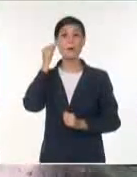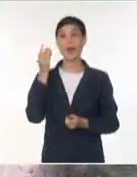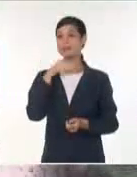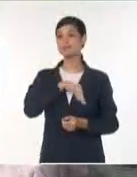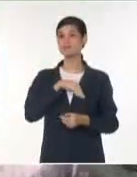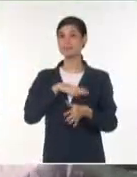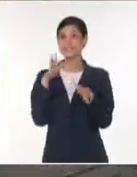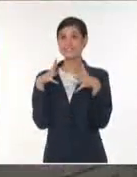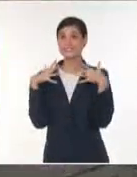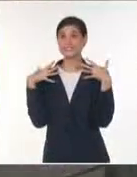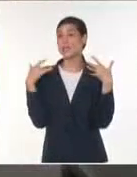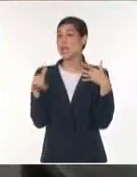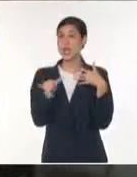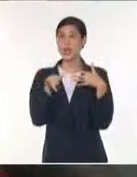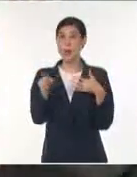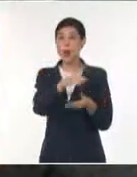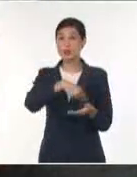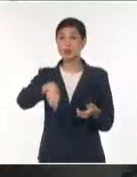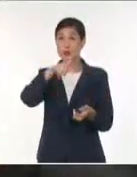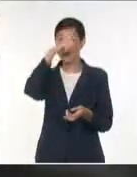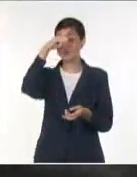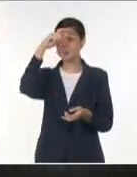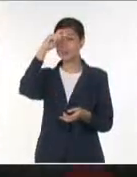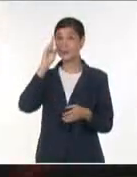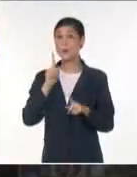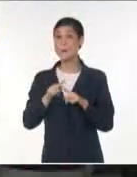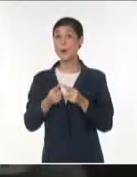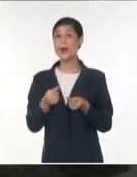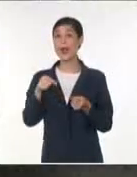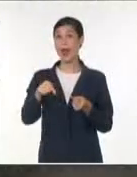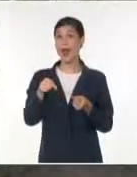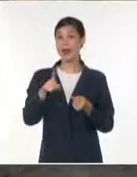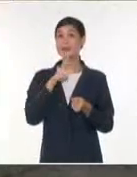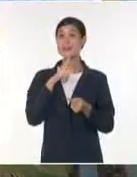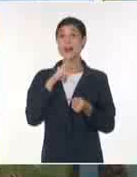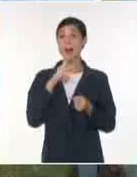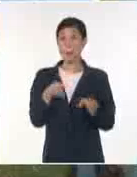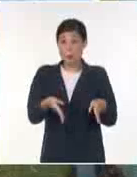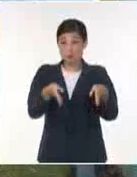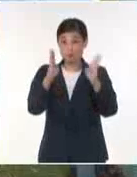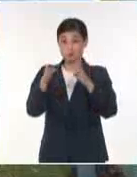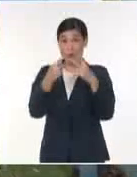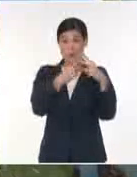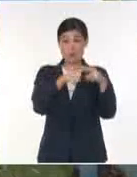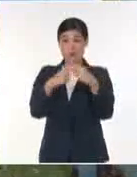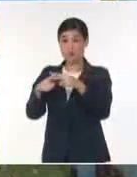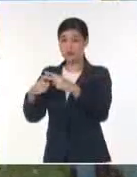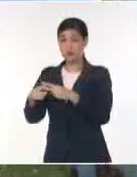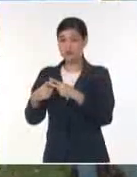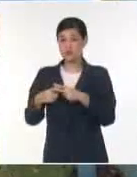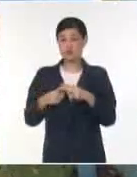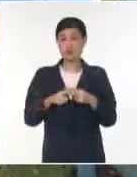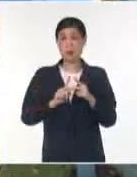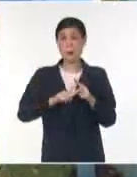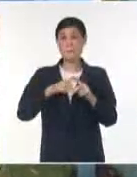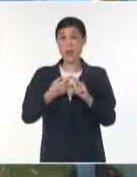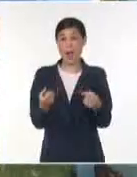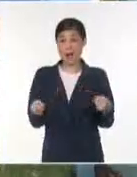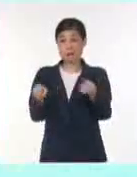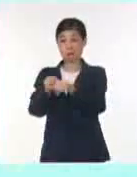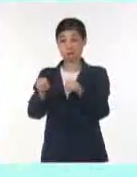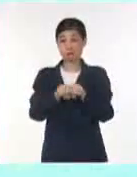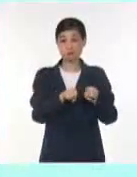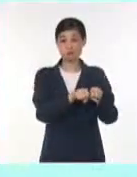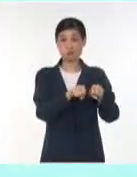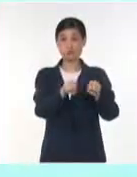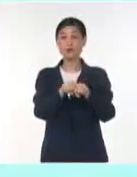jatiboniquenses es posible por la modernización total de una potabilizadora en desuso y la culminación del acueducto local. Es una de las